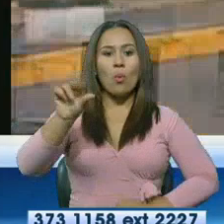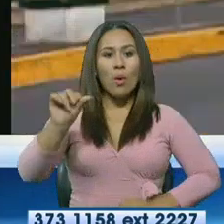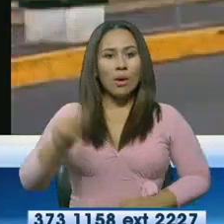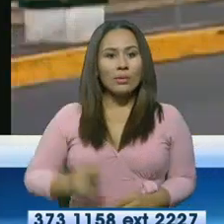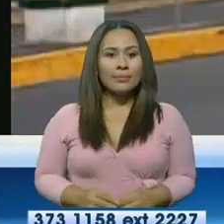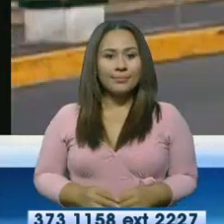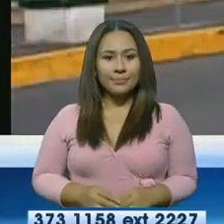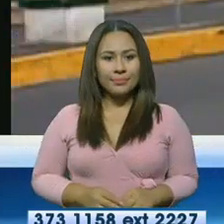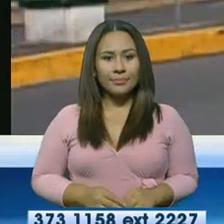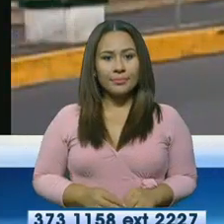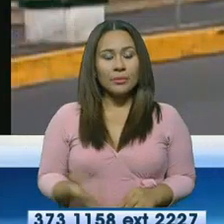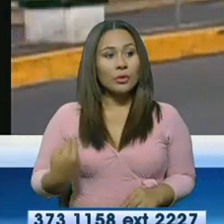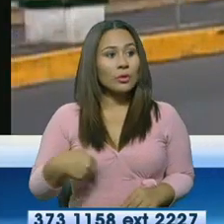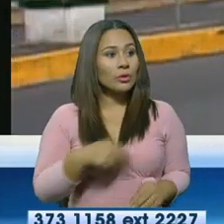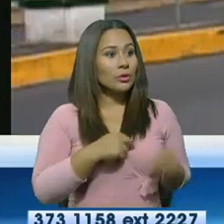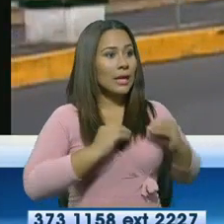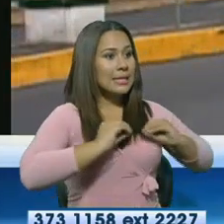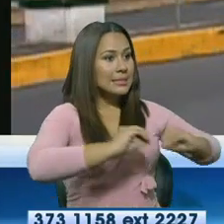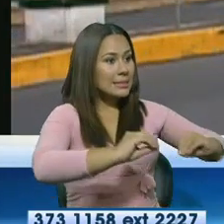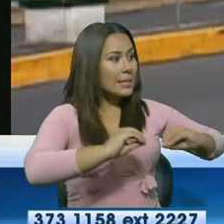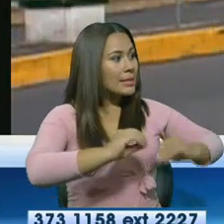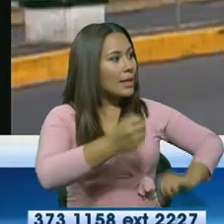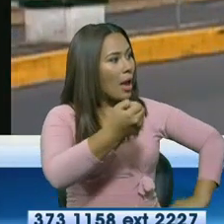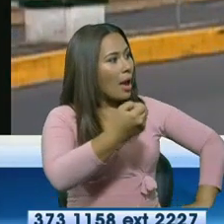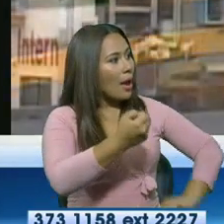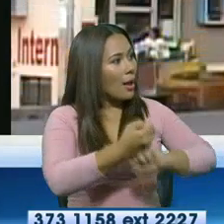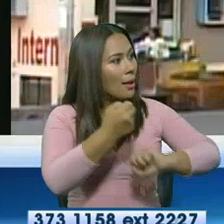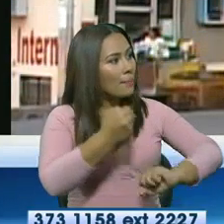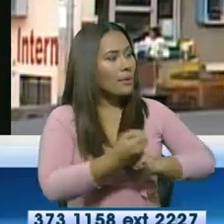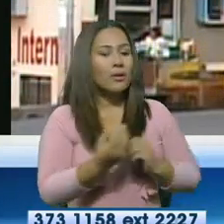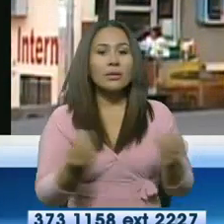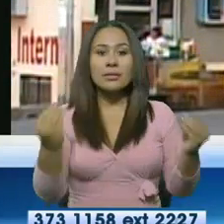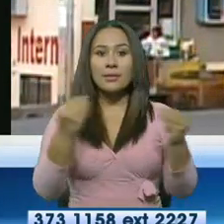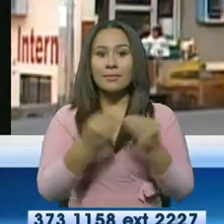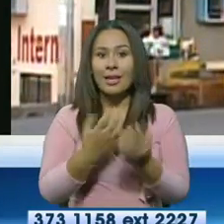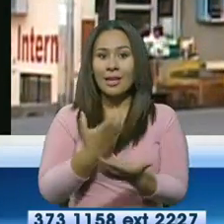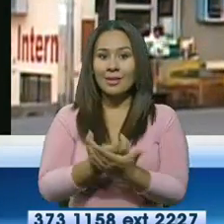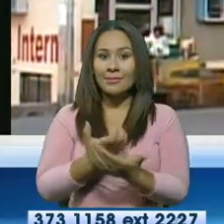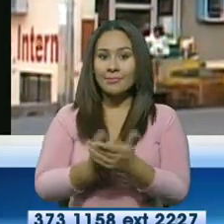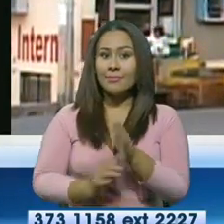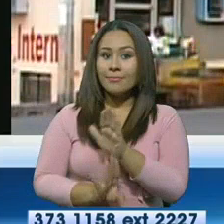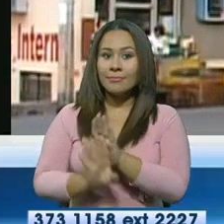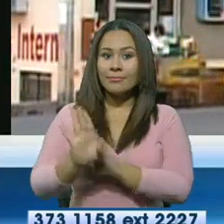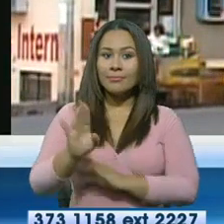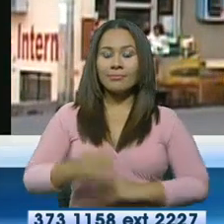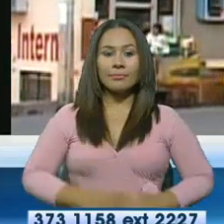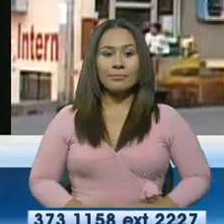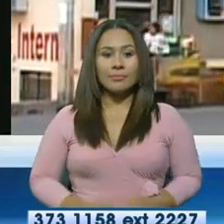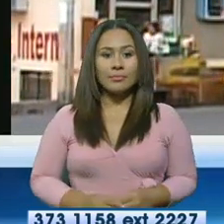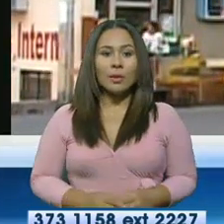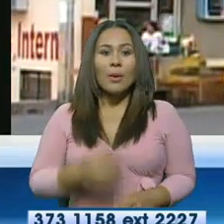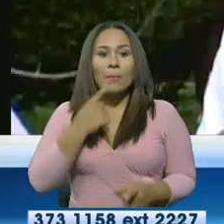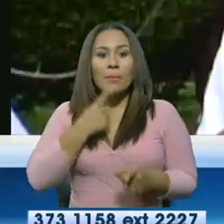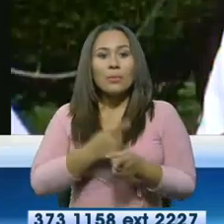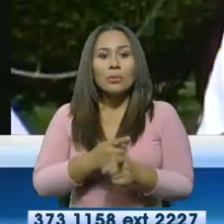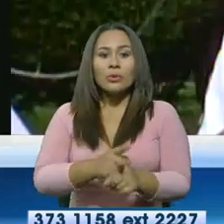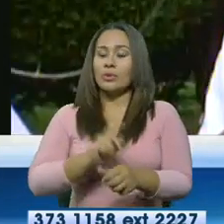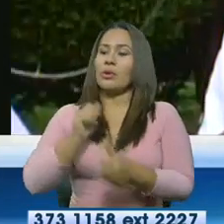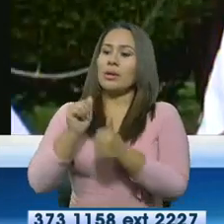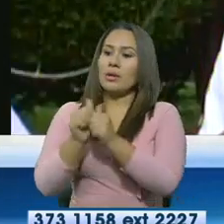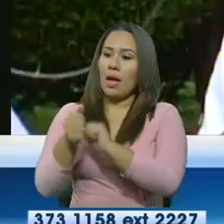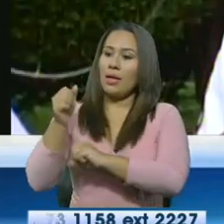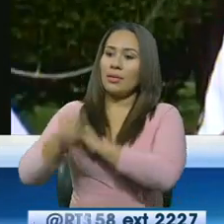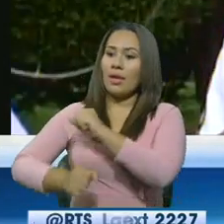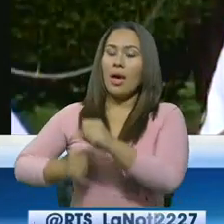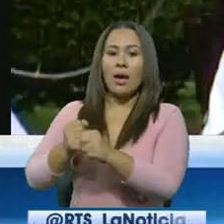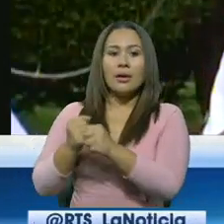nosotros fomentamos, apoyamos al turismo, prácticamente se dinamiza la economía de nuestro cantón. Por eso que cada año